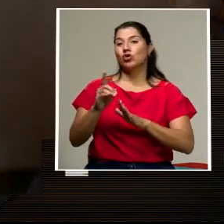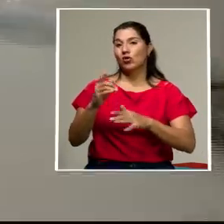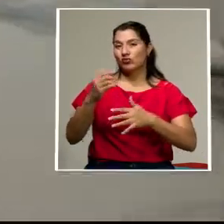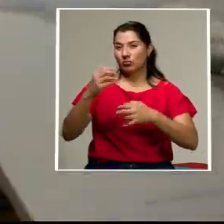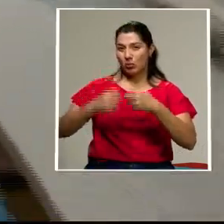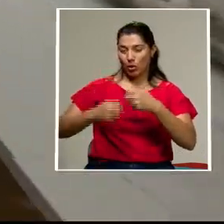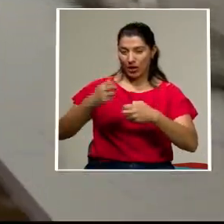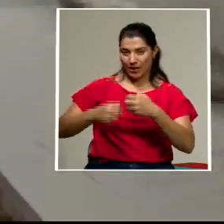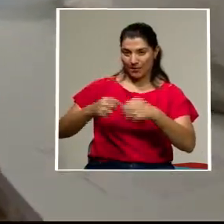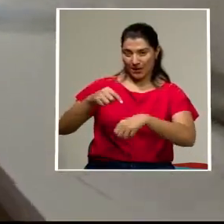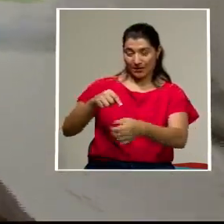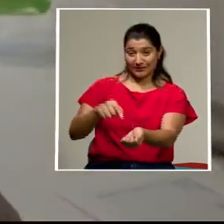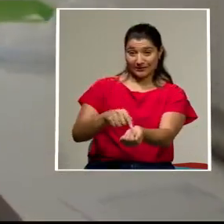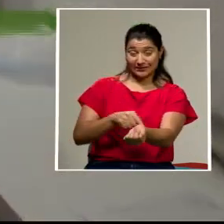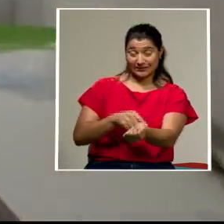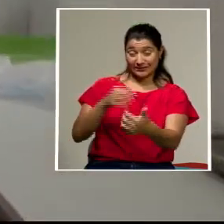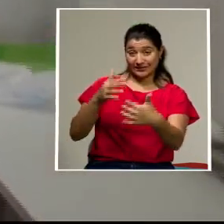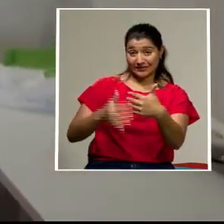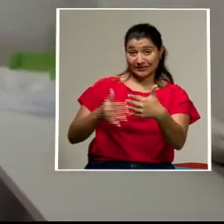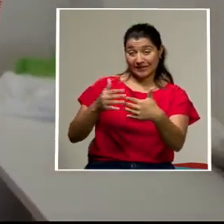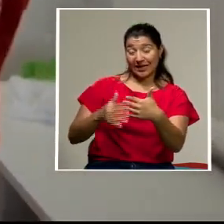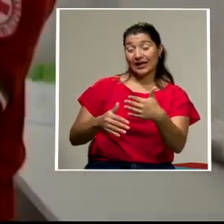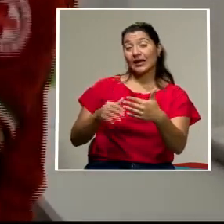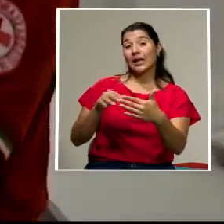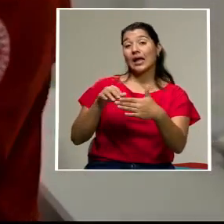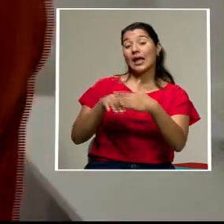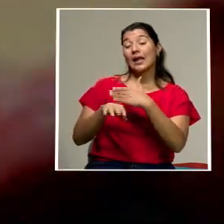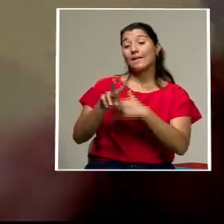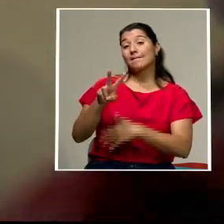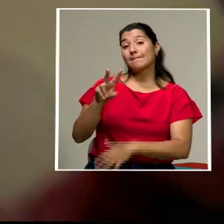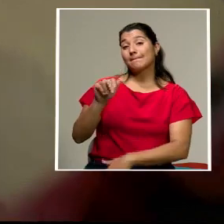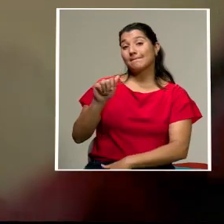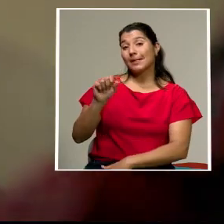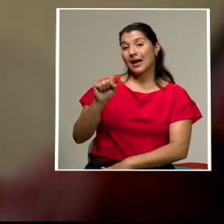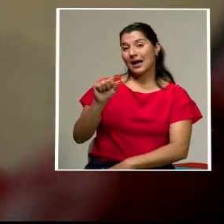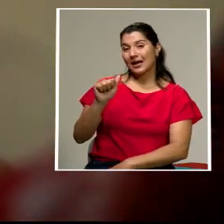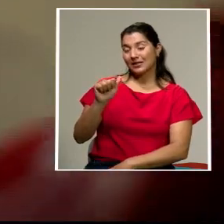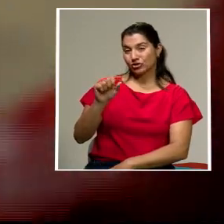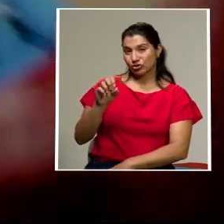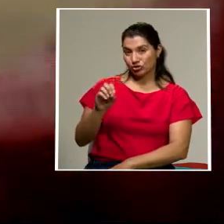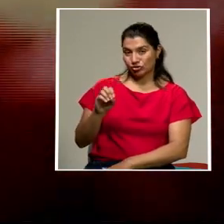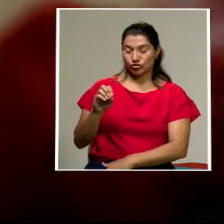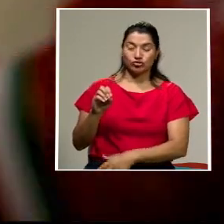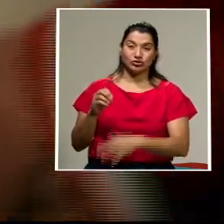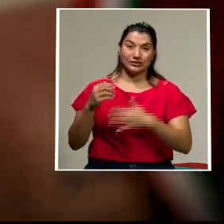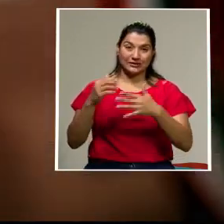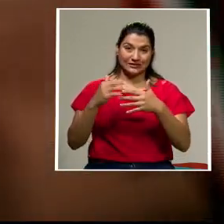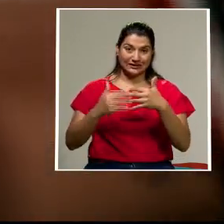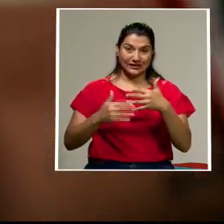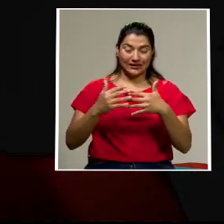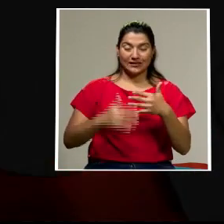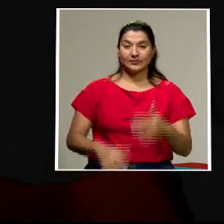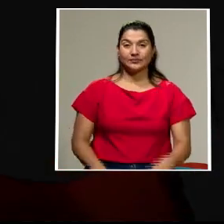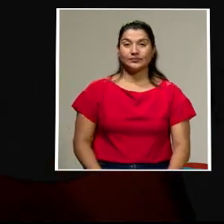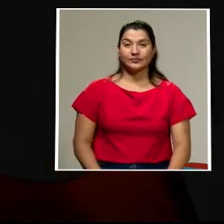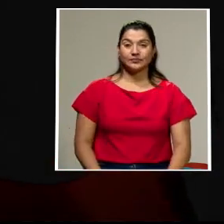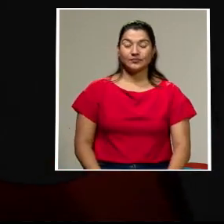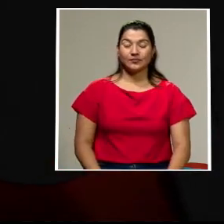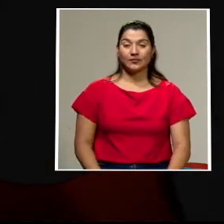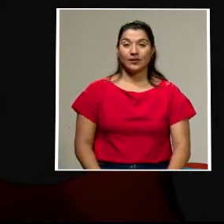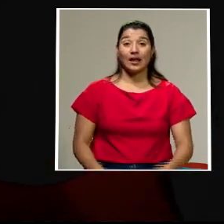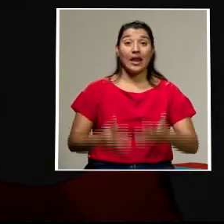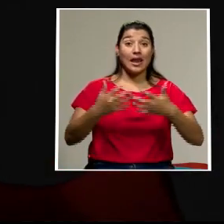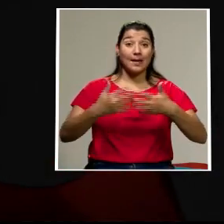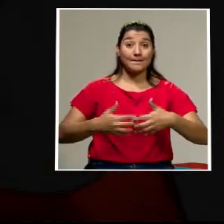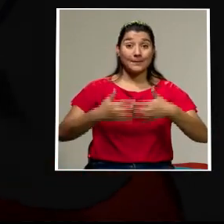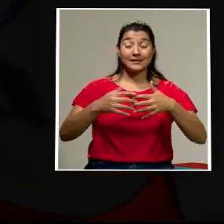una supuración de fluido en los vasos sanguíneos que causa hinchazón capilar y una caída de la tensión arterial. La agencia